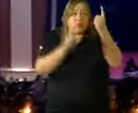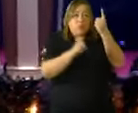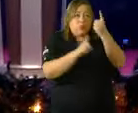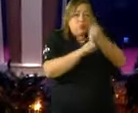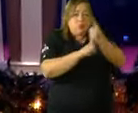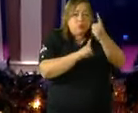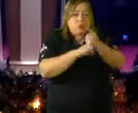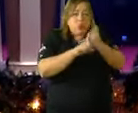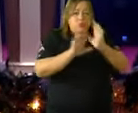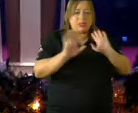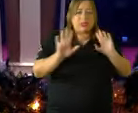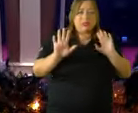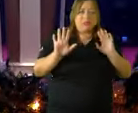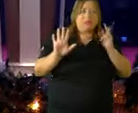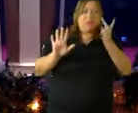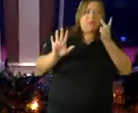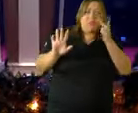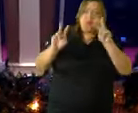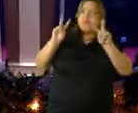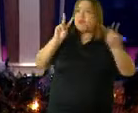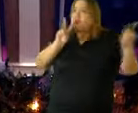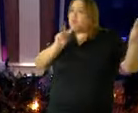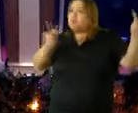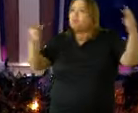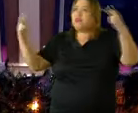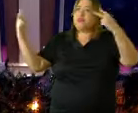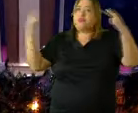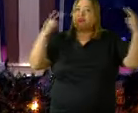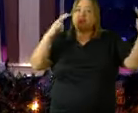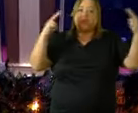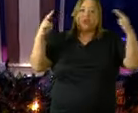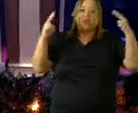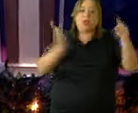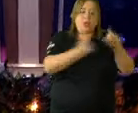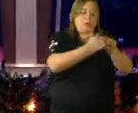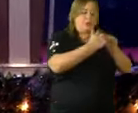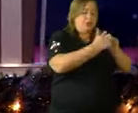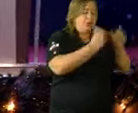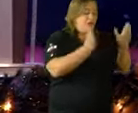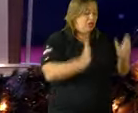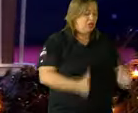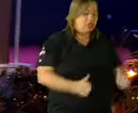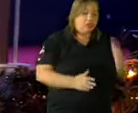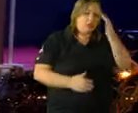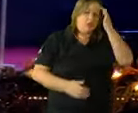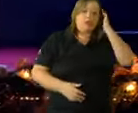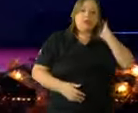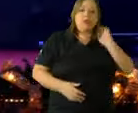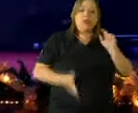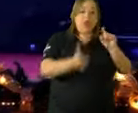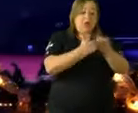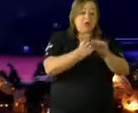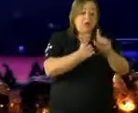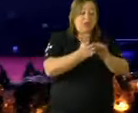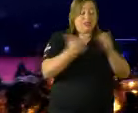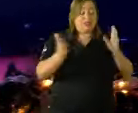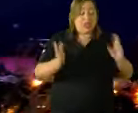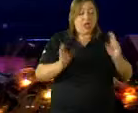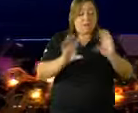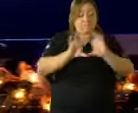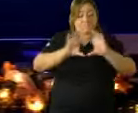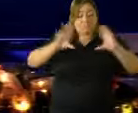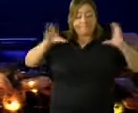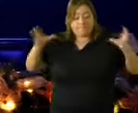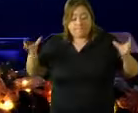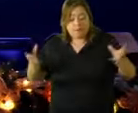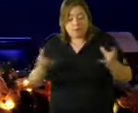continuamente, no sé si se ha dado cuenta, pero la prensa, las noticias, no todas, pero las noticias a nivel mundial,